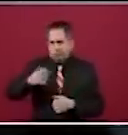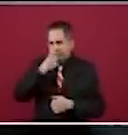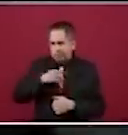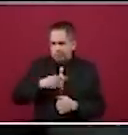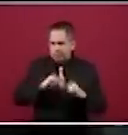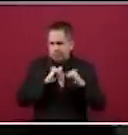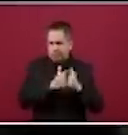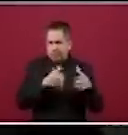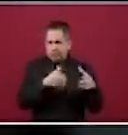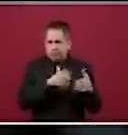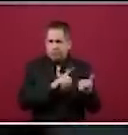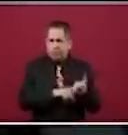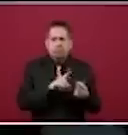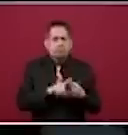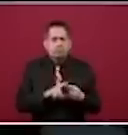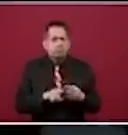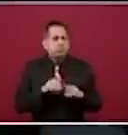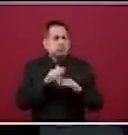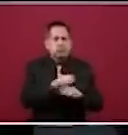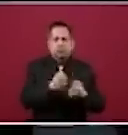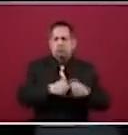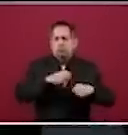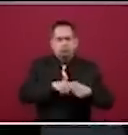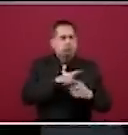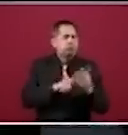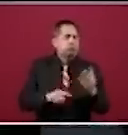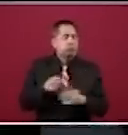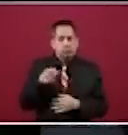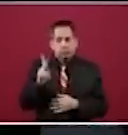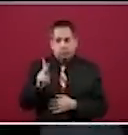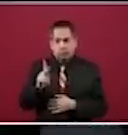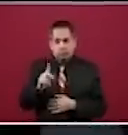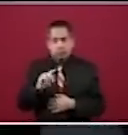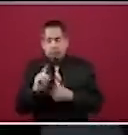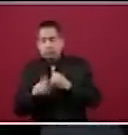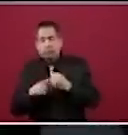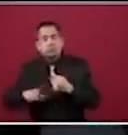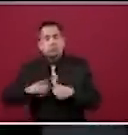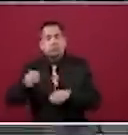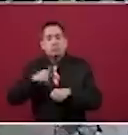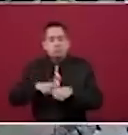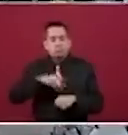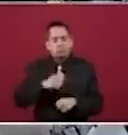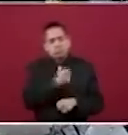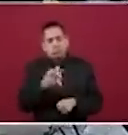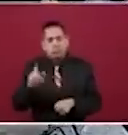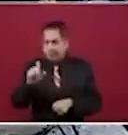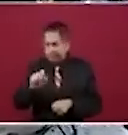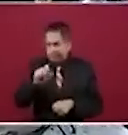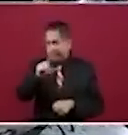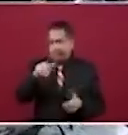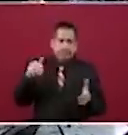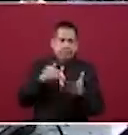son organizaciones en materia social. Sin embargo, en el gobierno federal pues se habla de que existen más de 27